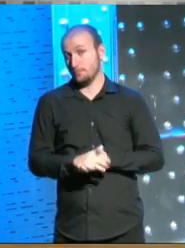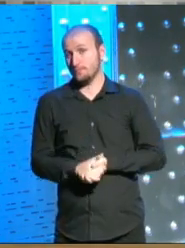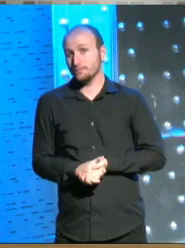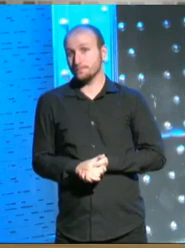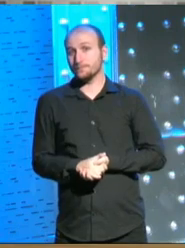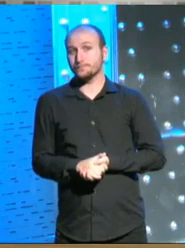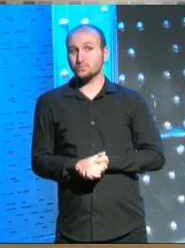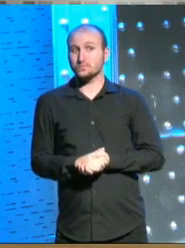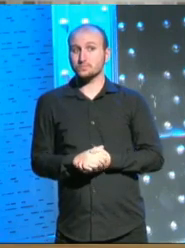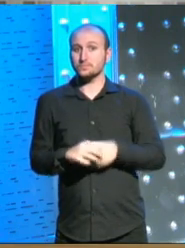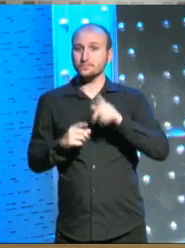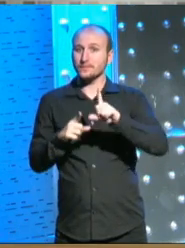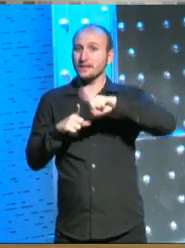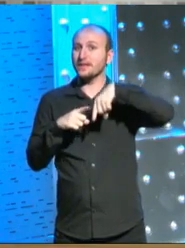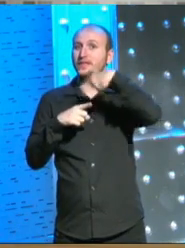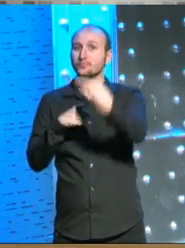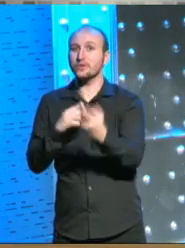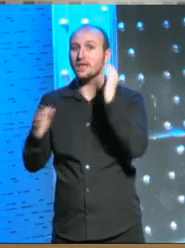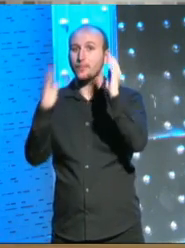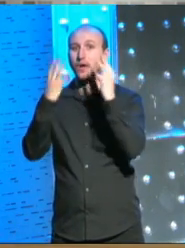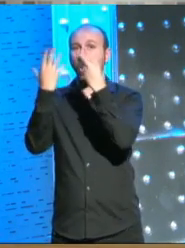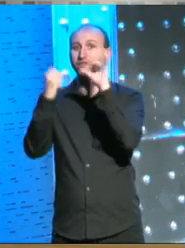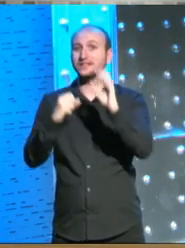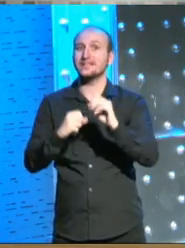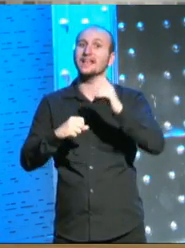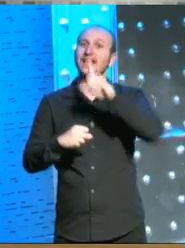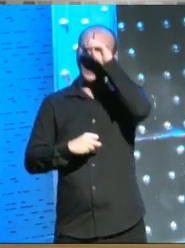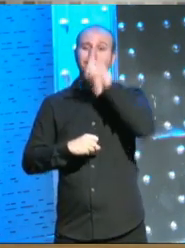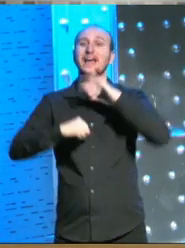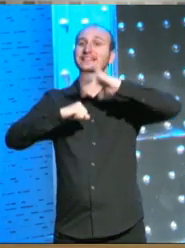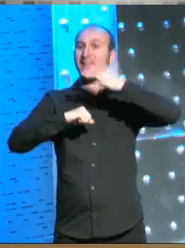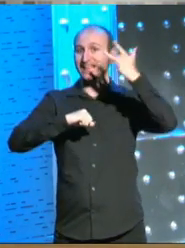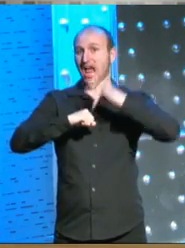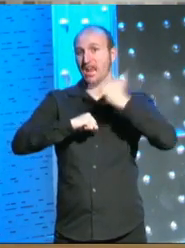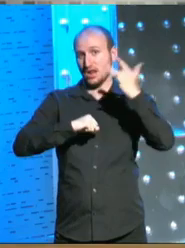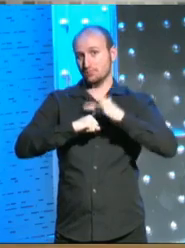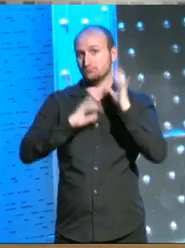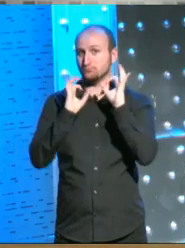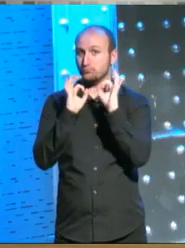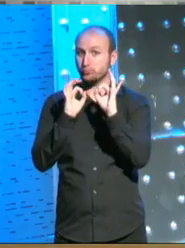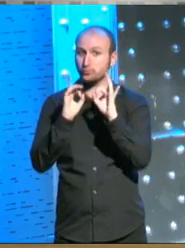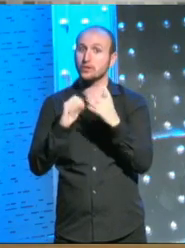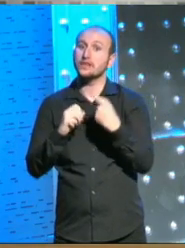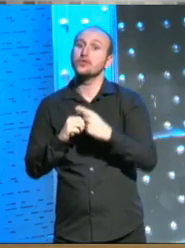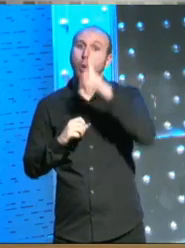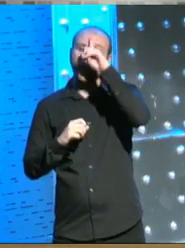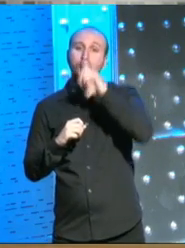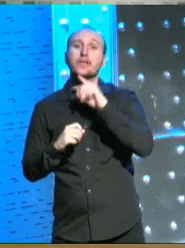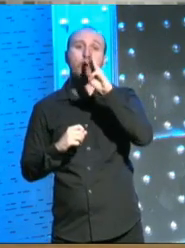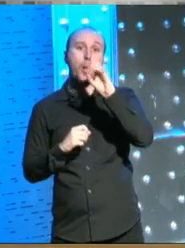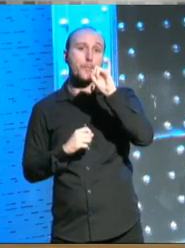Y el paso siguiente, años 80, es la imagen digital. La imagen mosaico de píxeles,